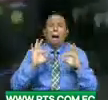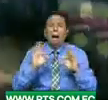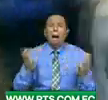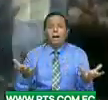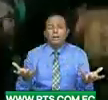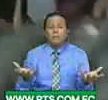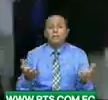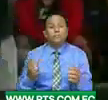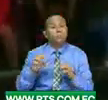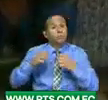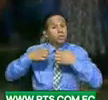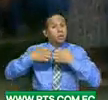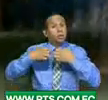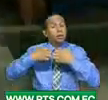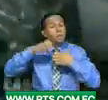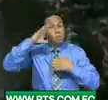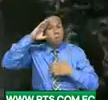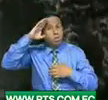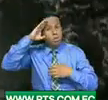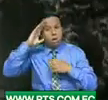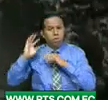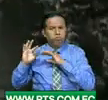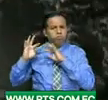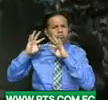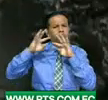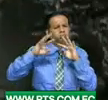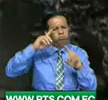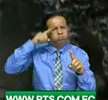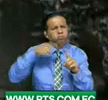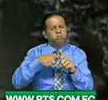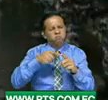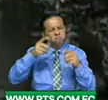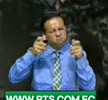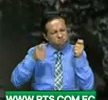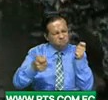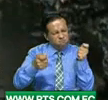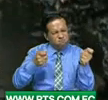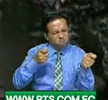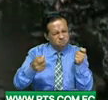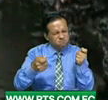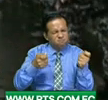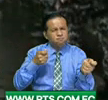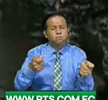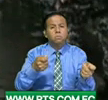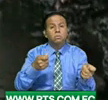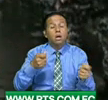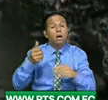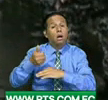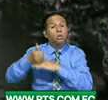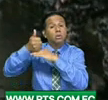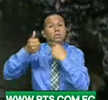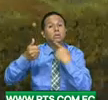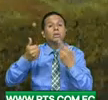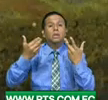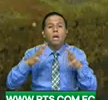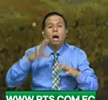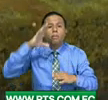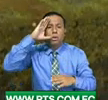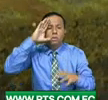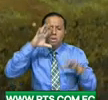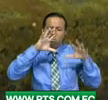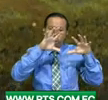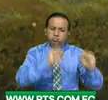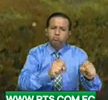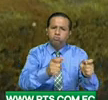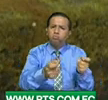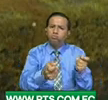Grupos de élite de la policía ingresaron para retomar el control. Las autoridades confirmaron que la cárcel está en manos de la policía. En una requisa